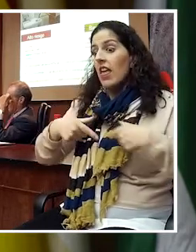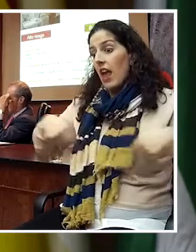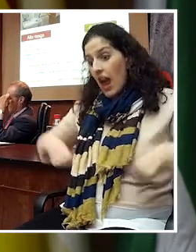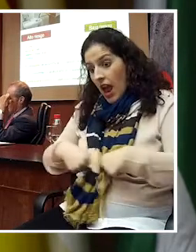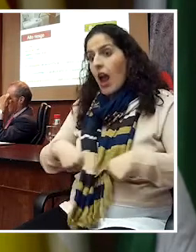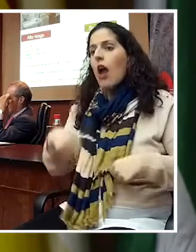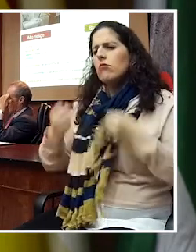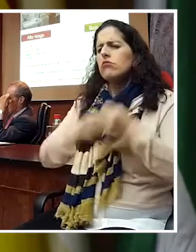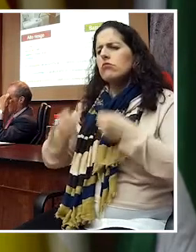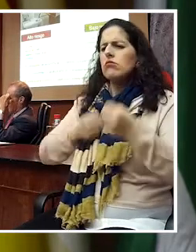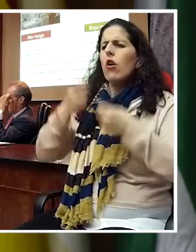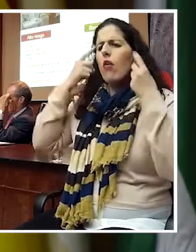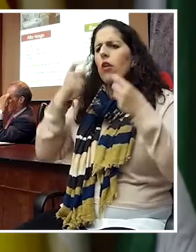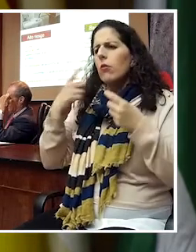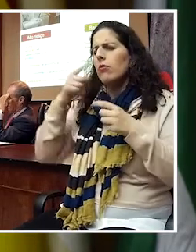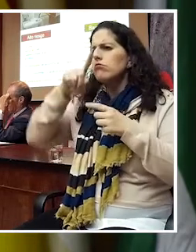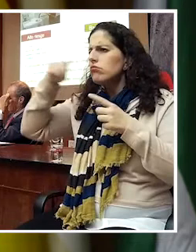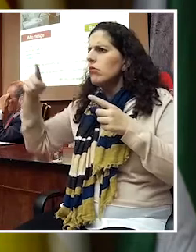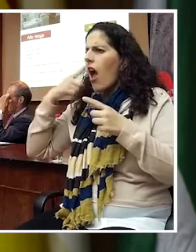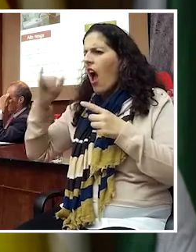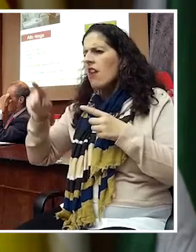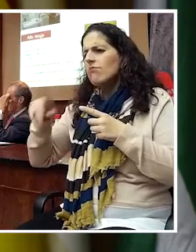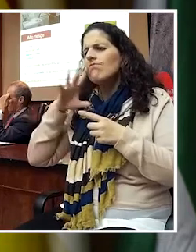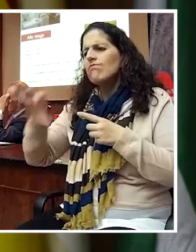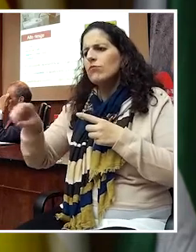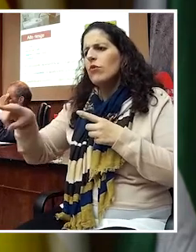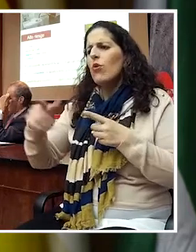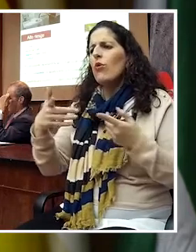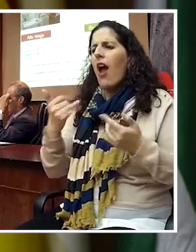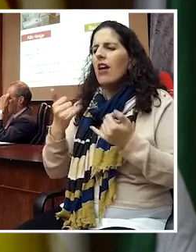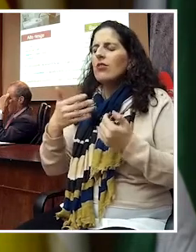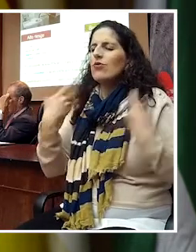una frecuencia cardíaca objetivo por debajo del umbral de la isquemia.